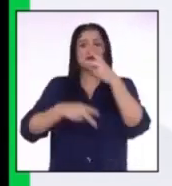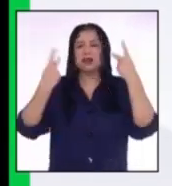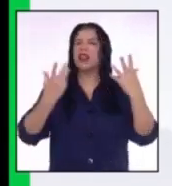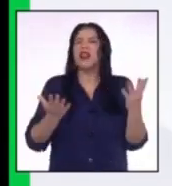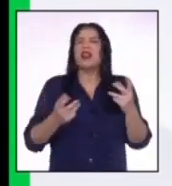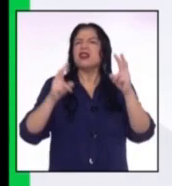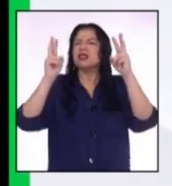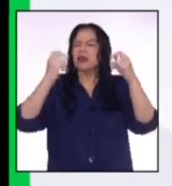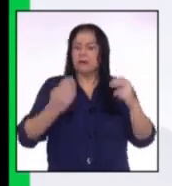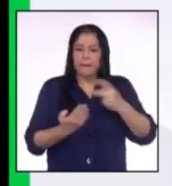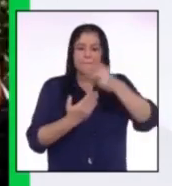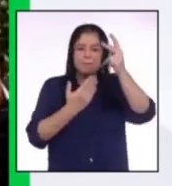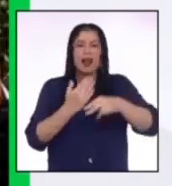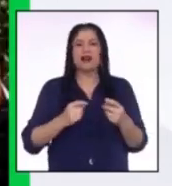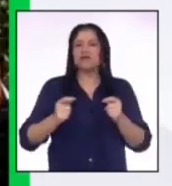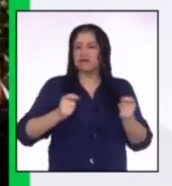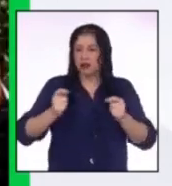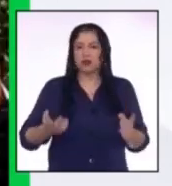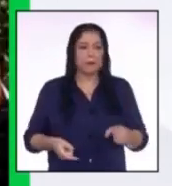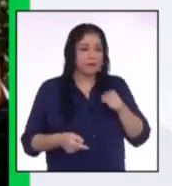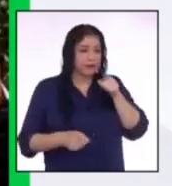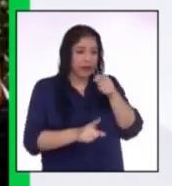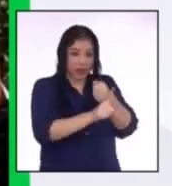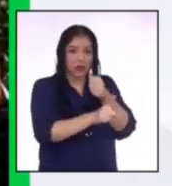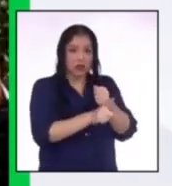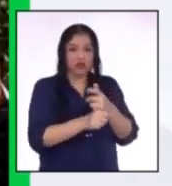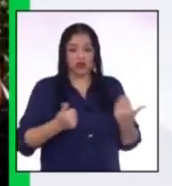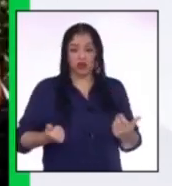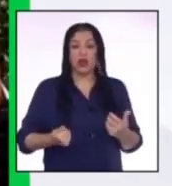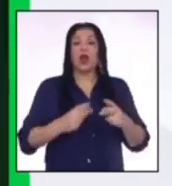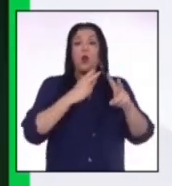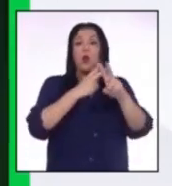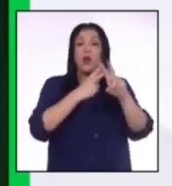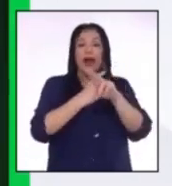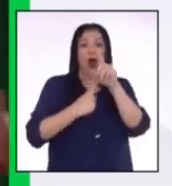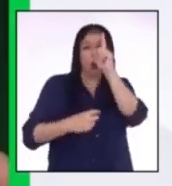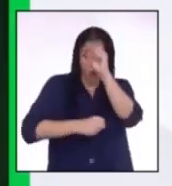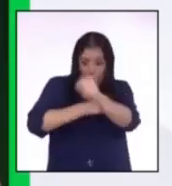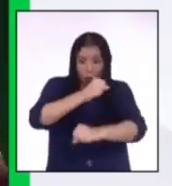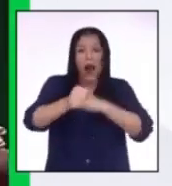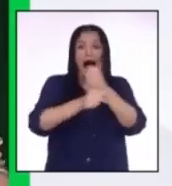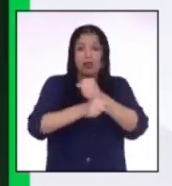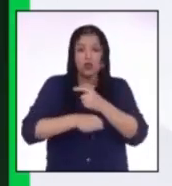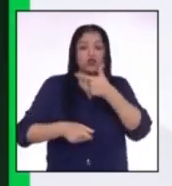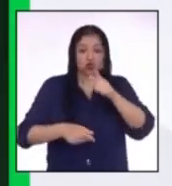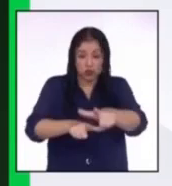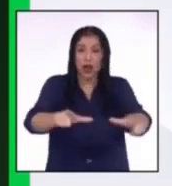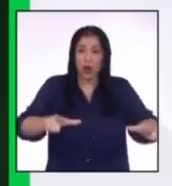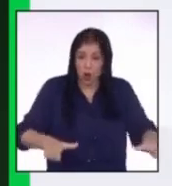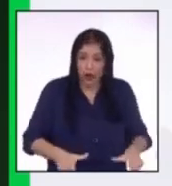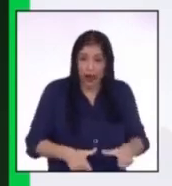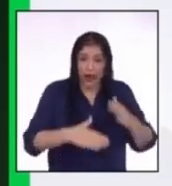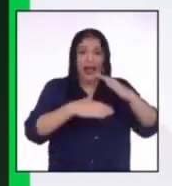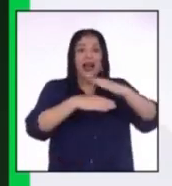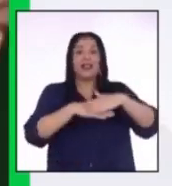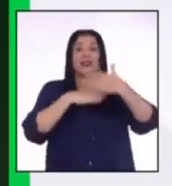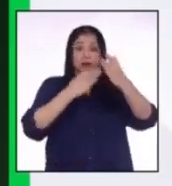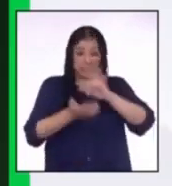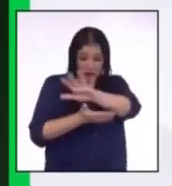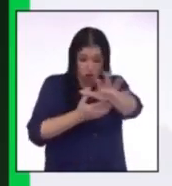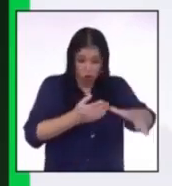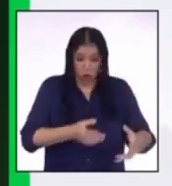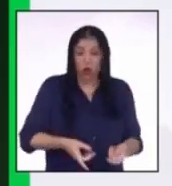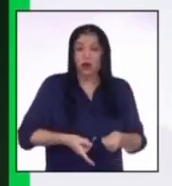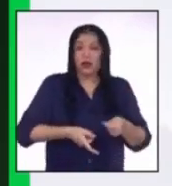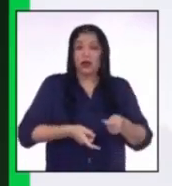manejo por ejemplo el de sonia cutait ellos cuidan su laguna durante un año y después del proceso en la época de cosas se puede sacar el 10 por ciento de la